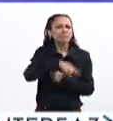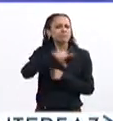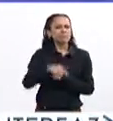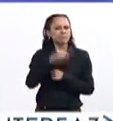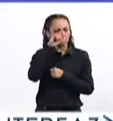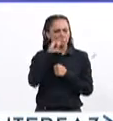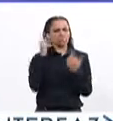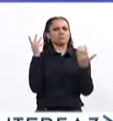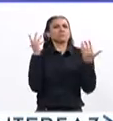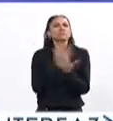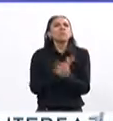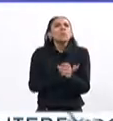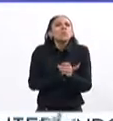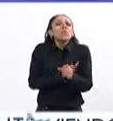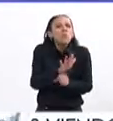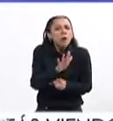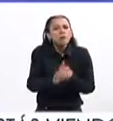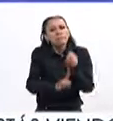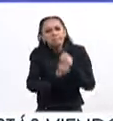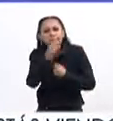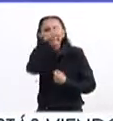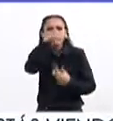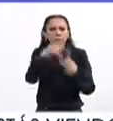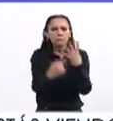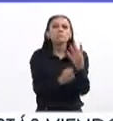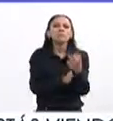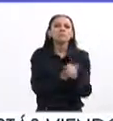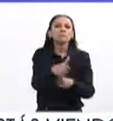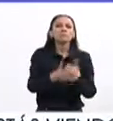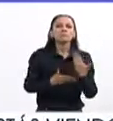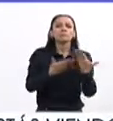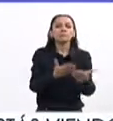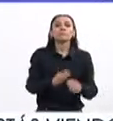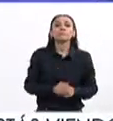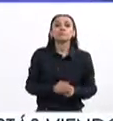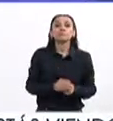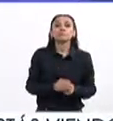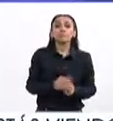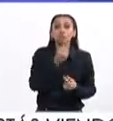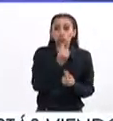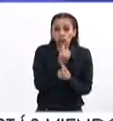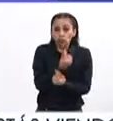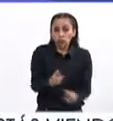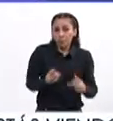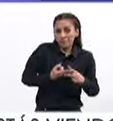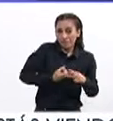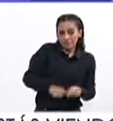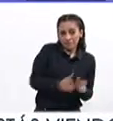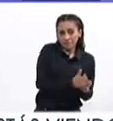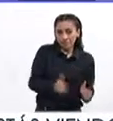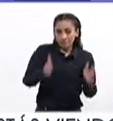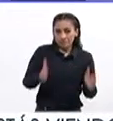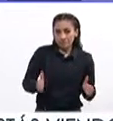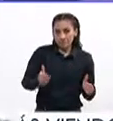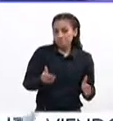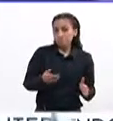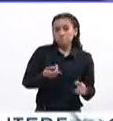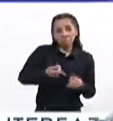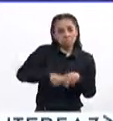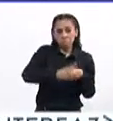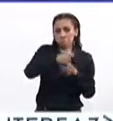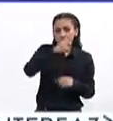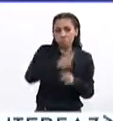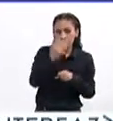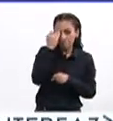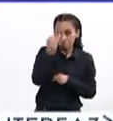que estamos enfrentando. Pues bueno, la primera etapa de la infancia yo creo que se tiene que empezar a fortalecer